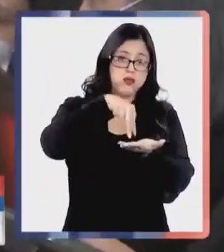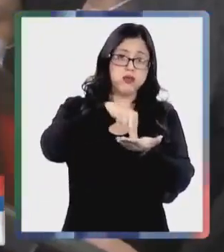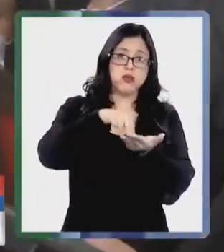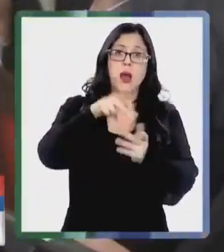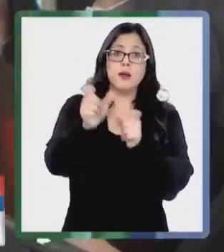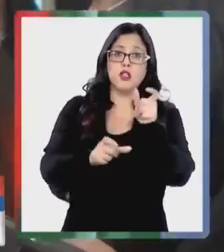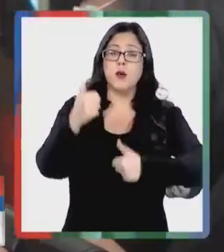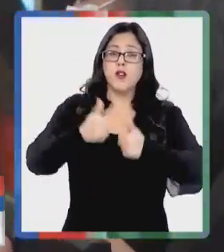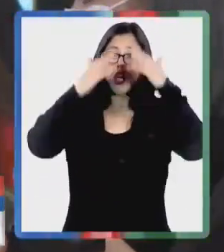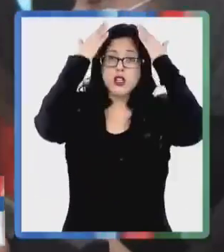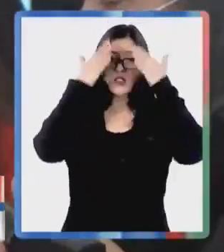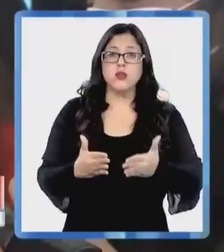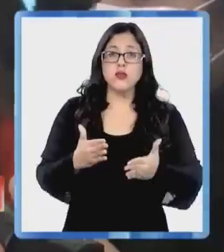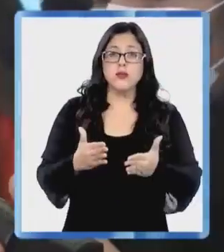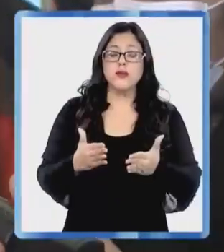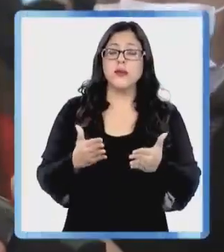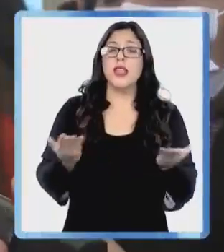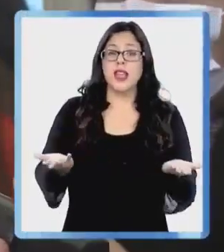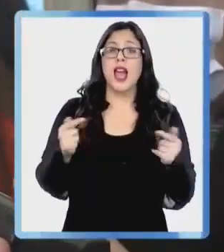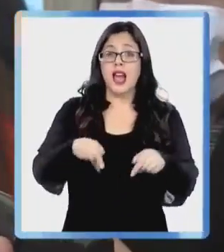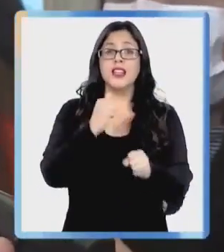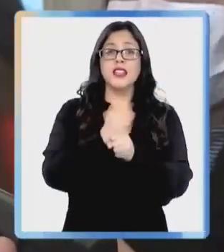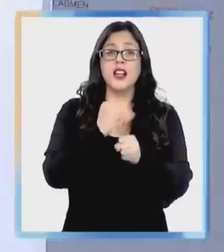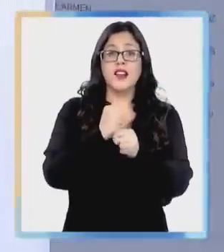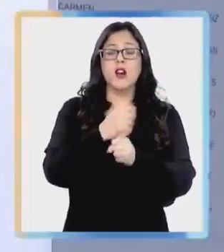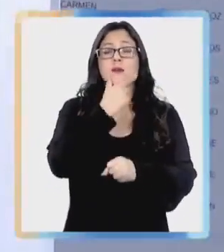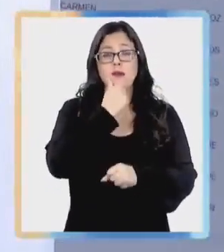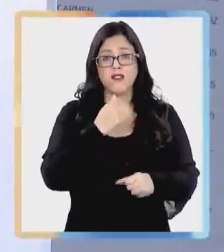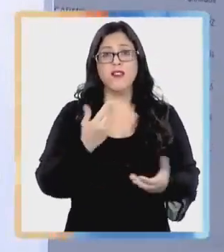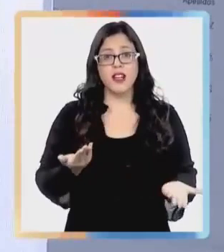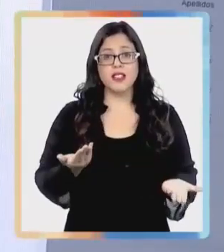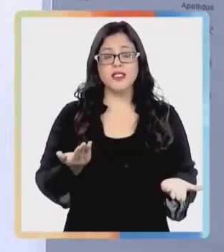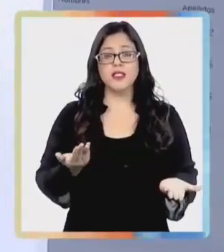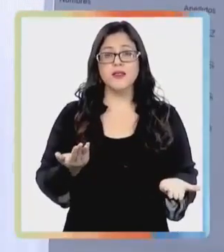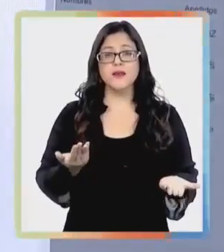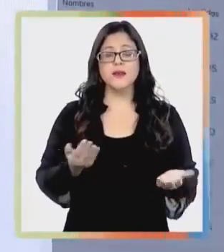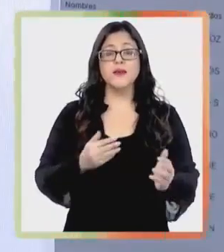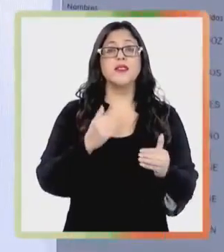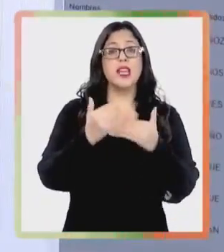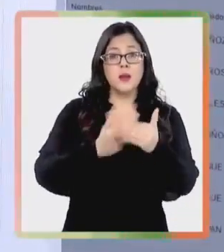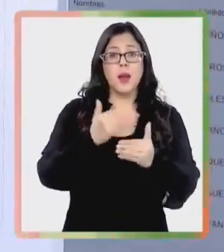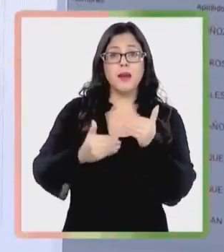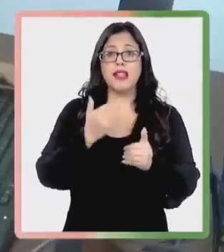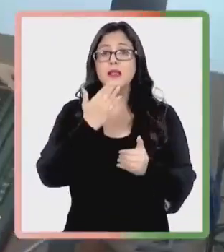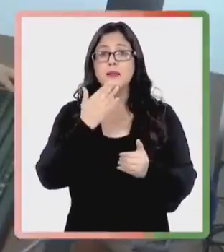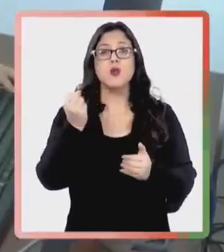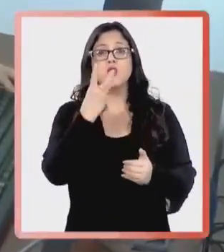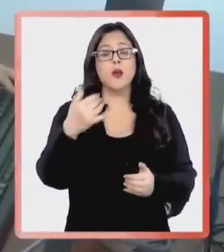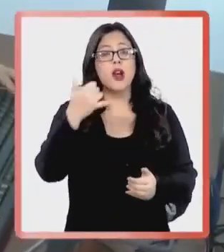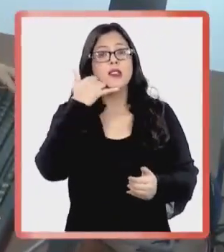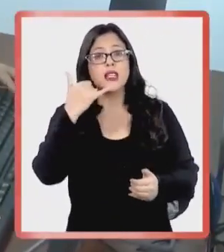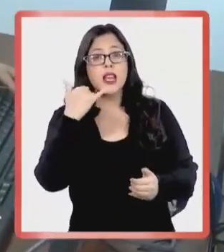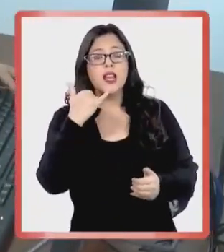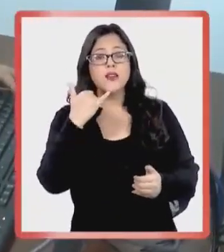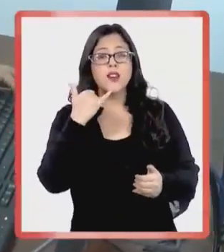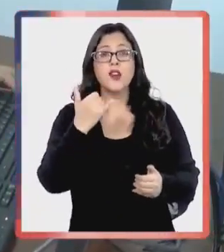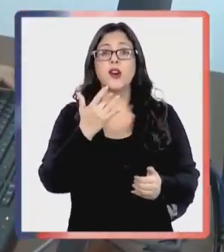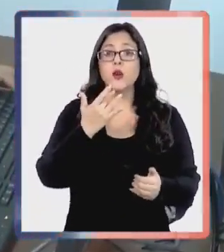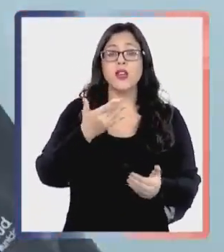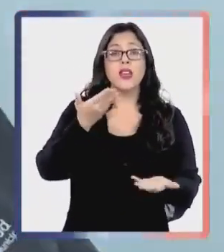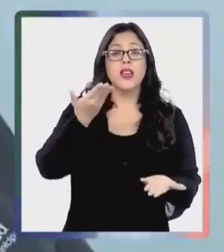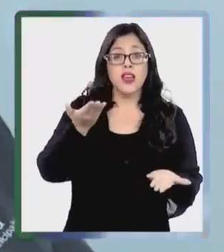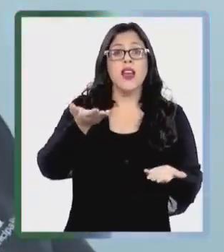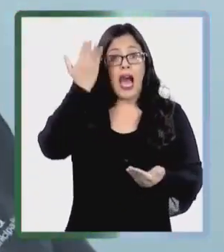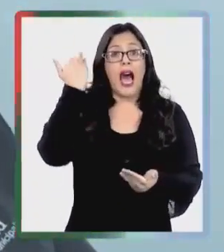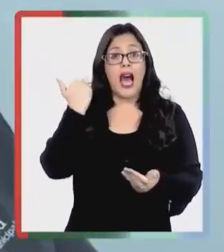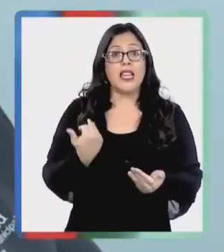están dedicados exclusivamente a esta labor, es mucho más fácil poder implementar también un número telefónico. ¿Por qué